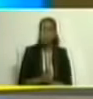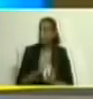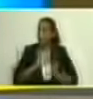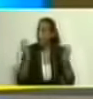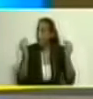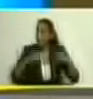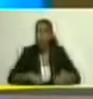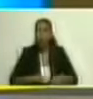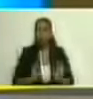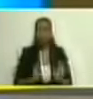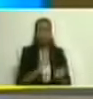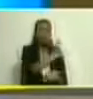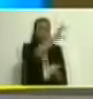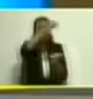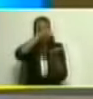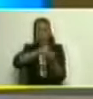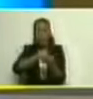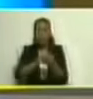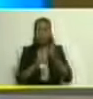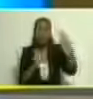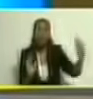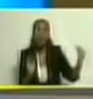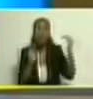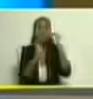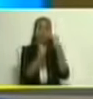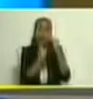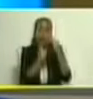como signatarios que somos.